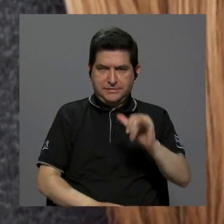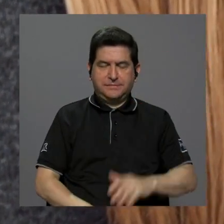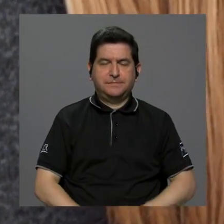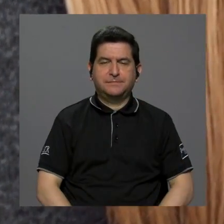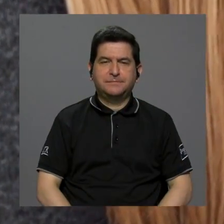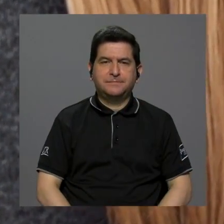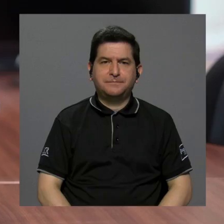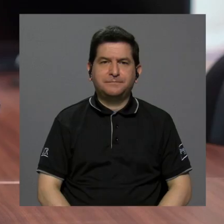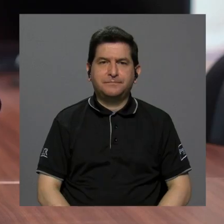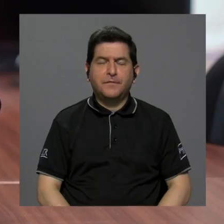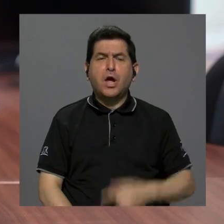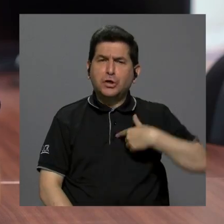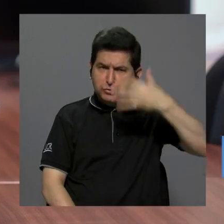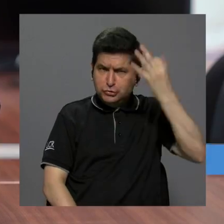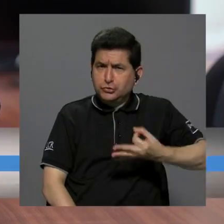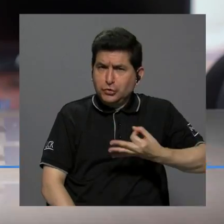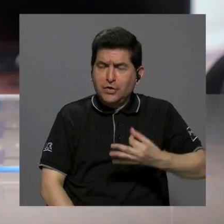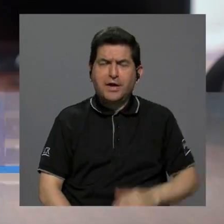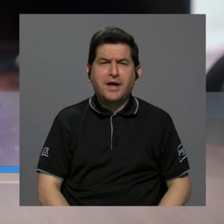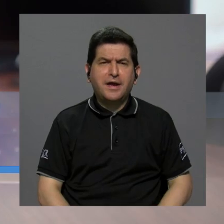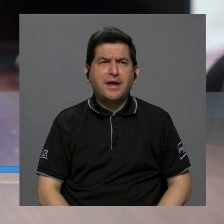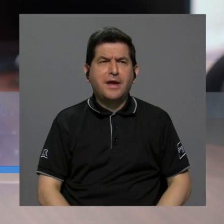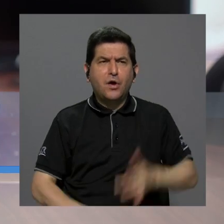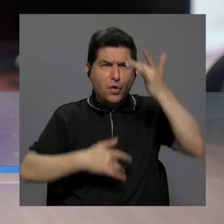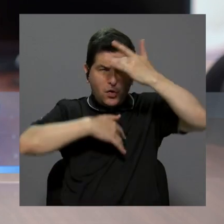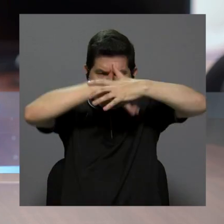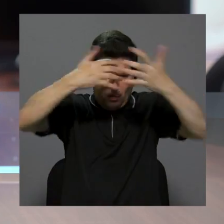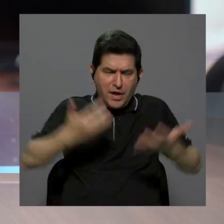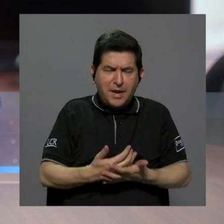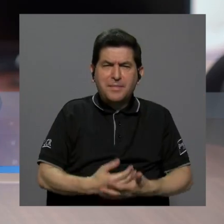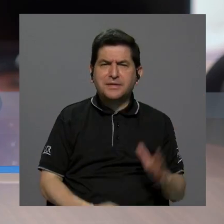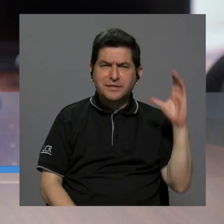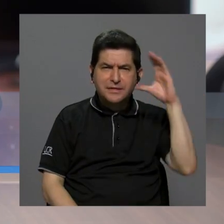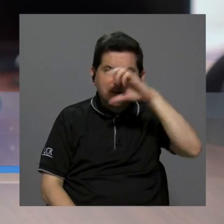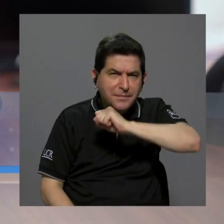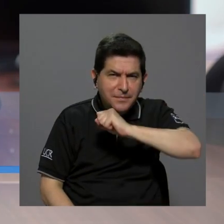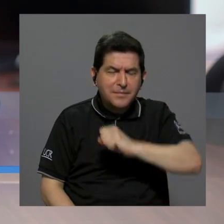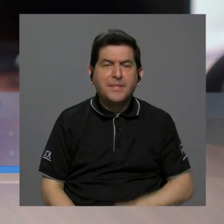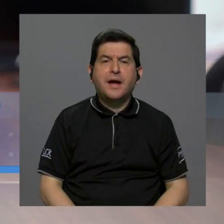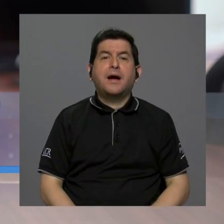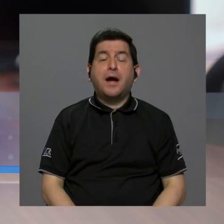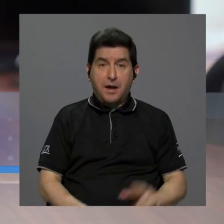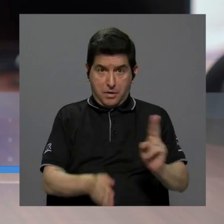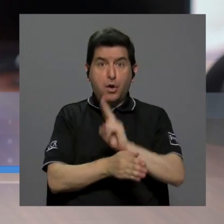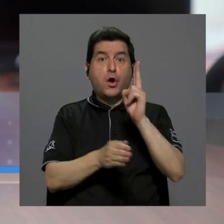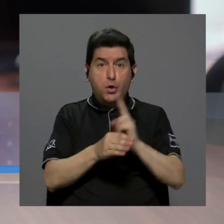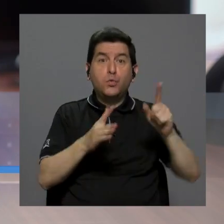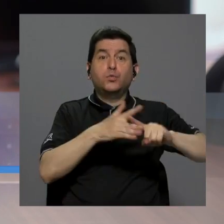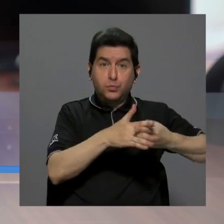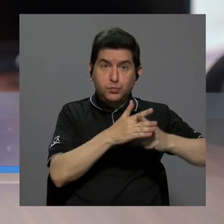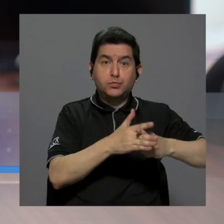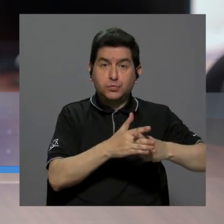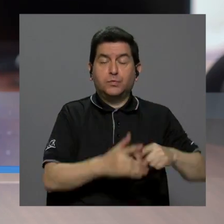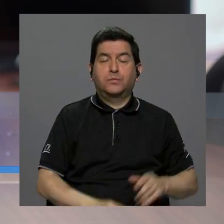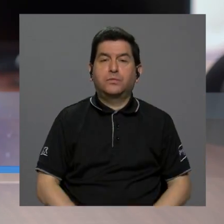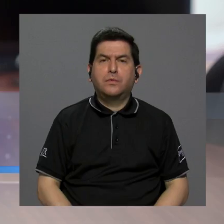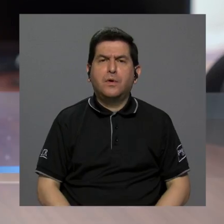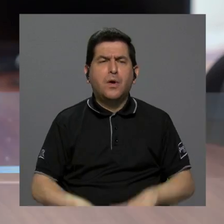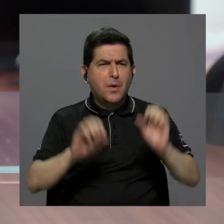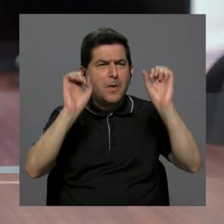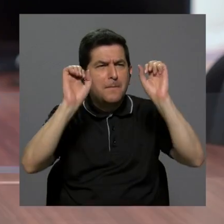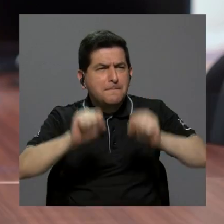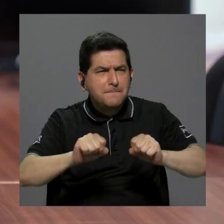enfermedades. Sí, yo creo que durante esta pandemia se vio la utilidad de estas herramientas